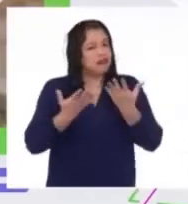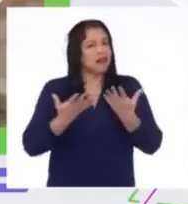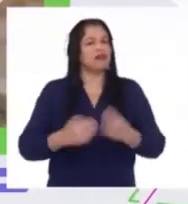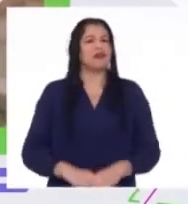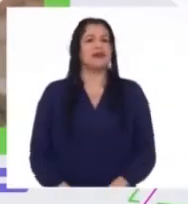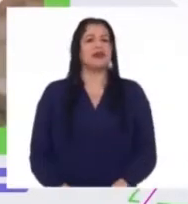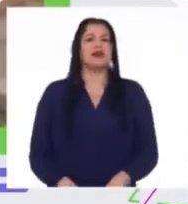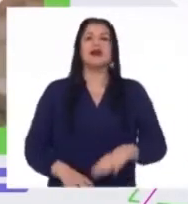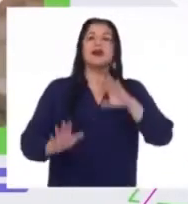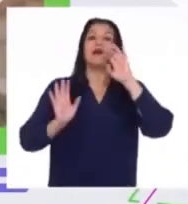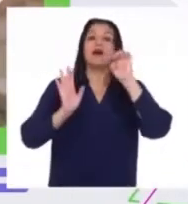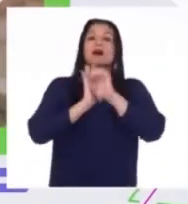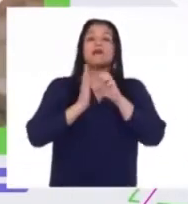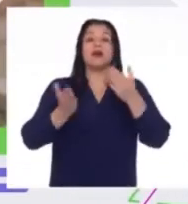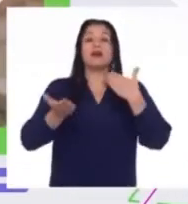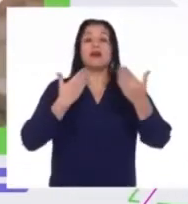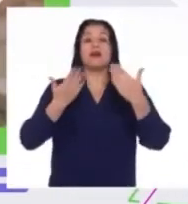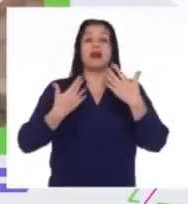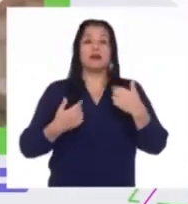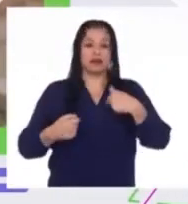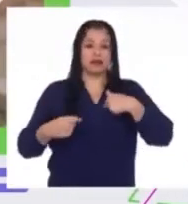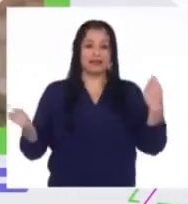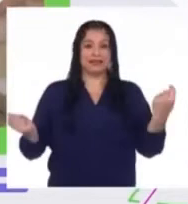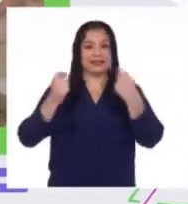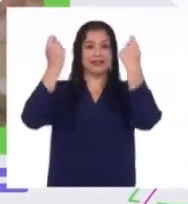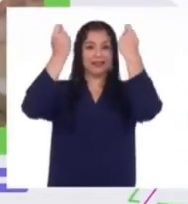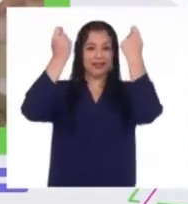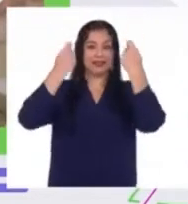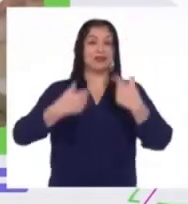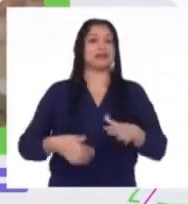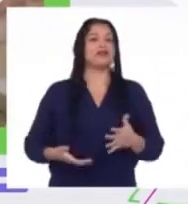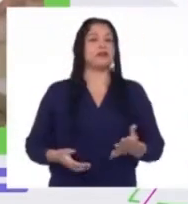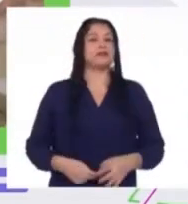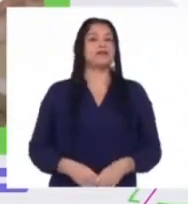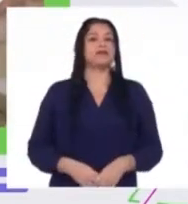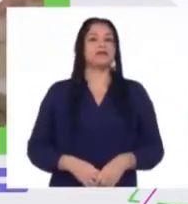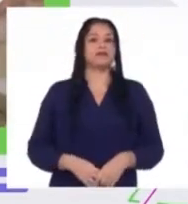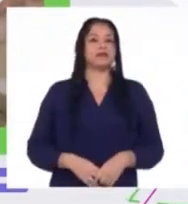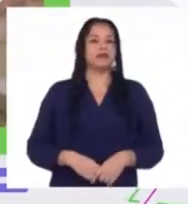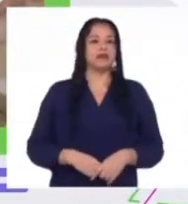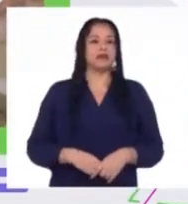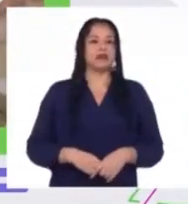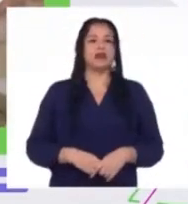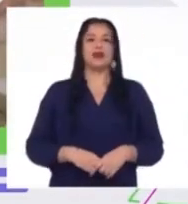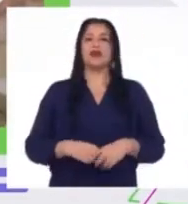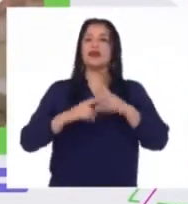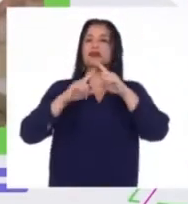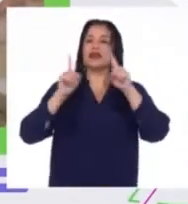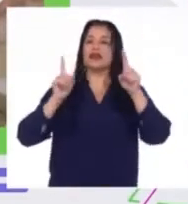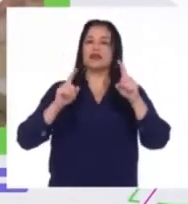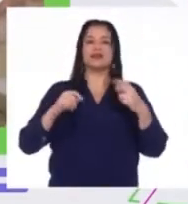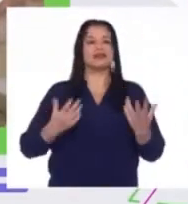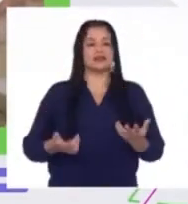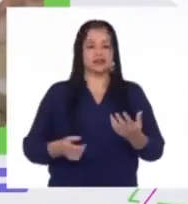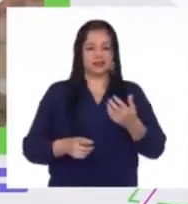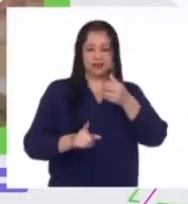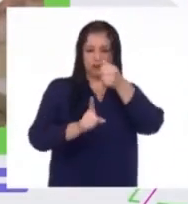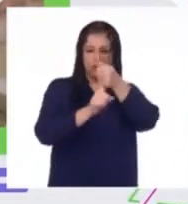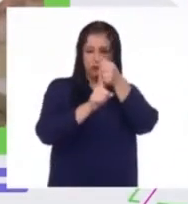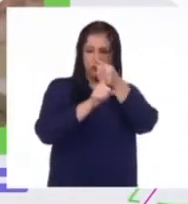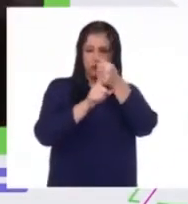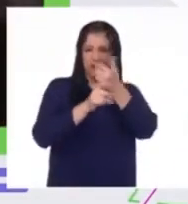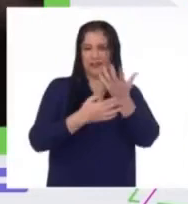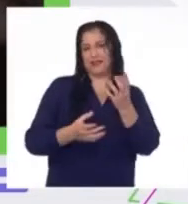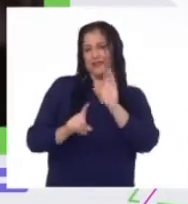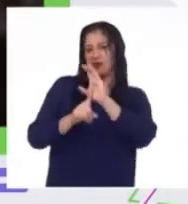Por ejemplo, si hablamos de nuestras fiestas, que es una religión, o sea, la fiesta, por ejemplo, las veladas, es parte de nuestra religiosidad